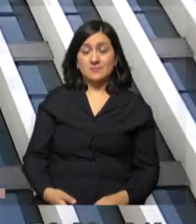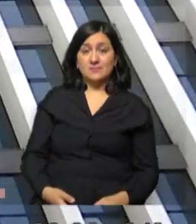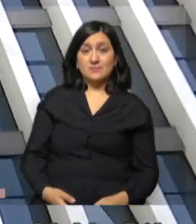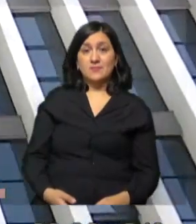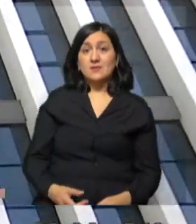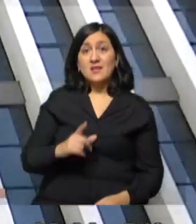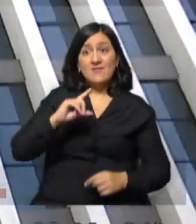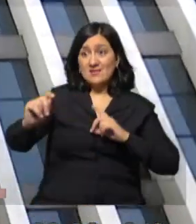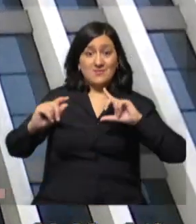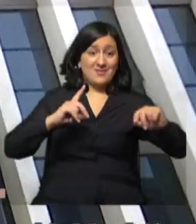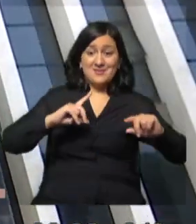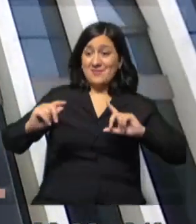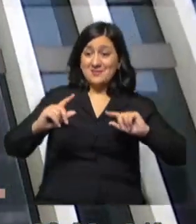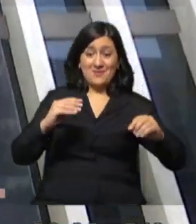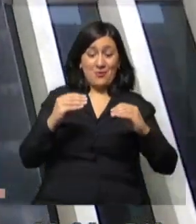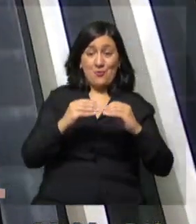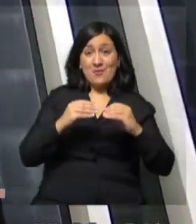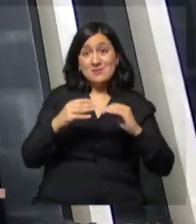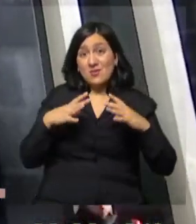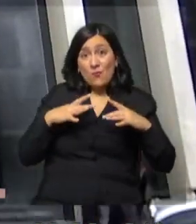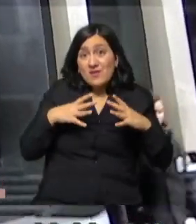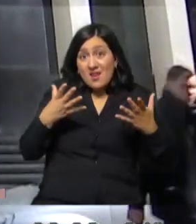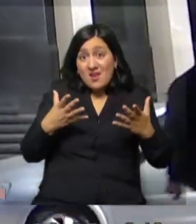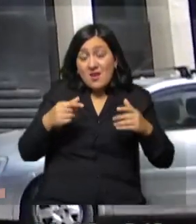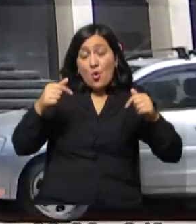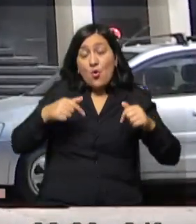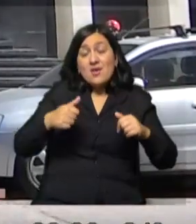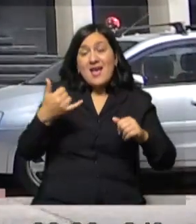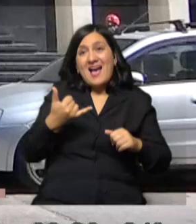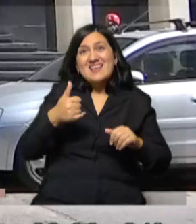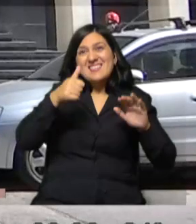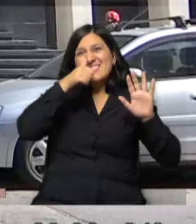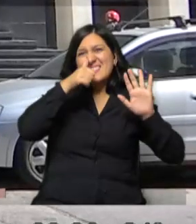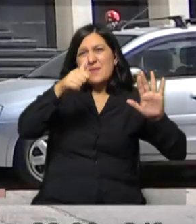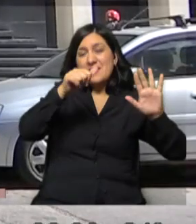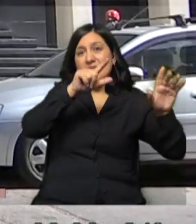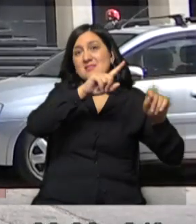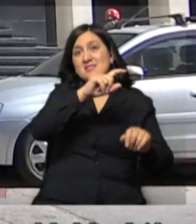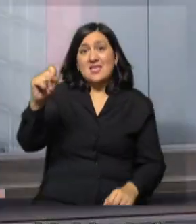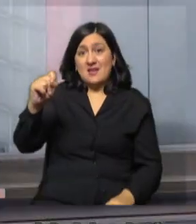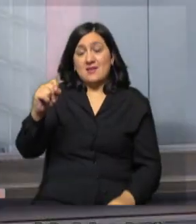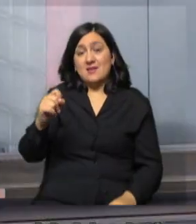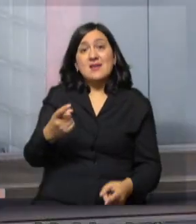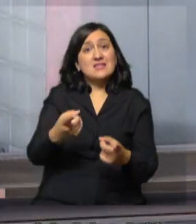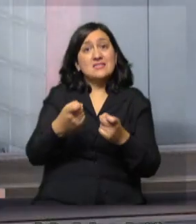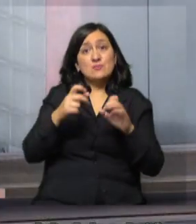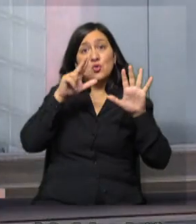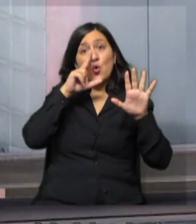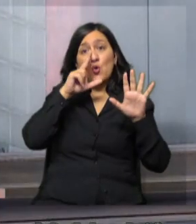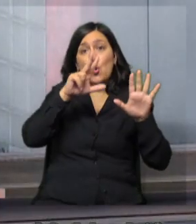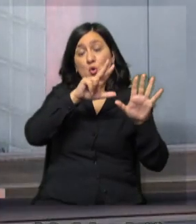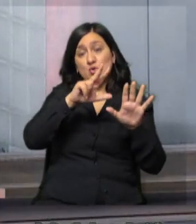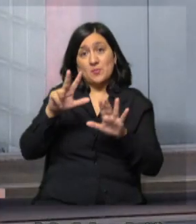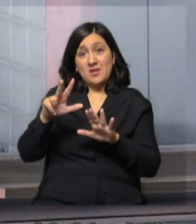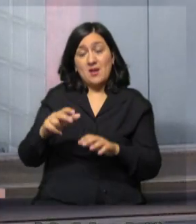se nos están yendo los compañeros y las compañeras y hoy estamos en 6.100 funcionarios, deberíamos ser cerca de 8.000. Se fueron 350, pero no